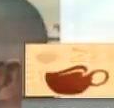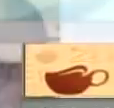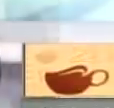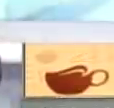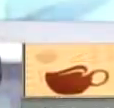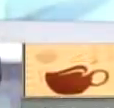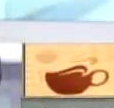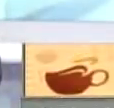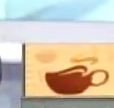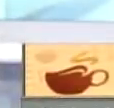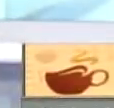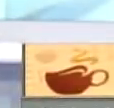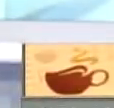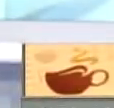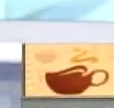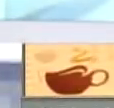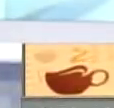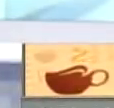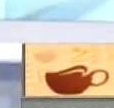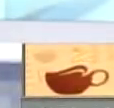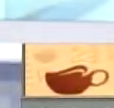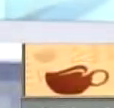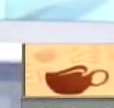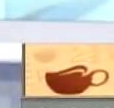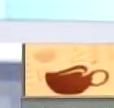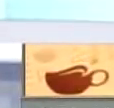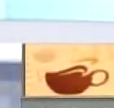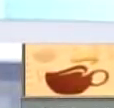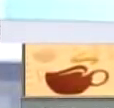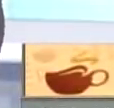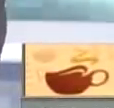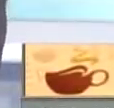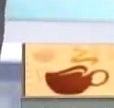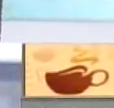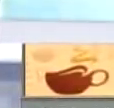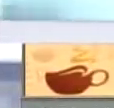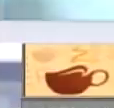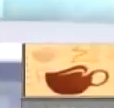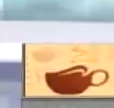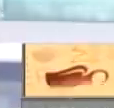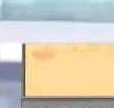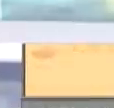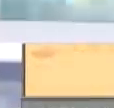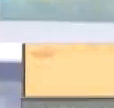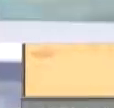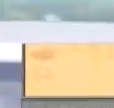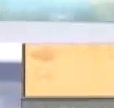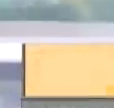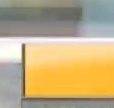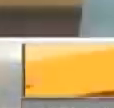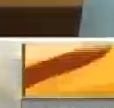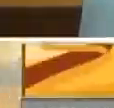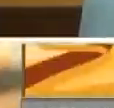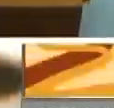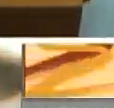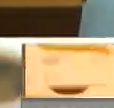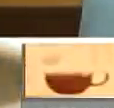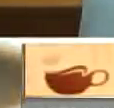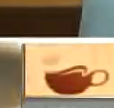Bueno, ya tenemos al fiscal general de la República, Tarek William Saad. 11:51 minutos de la mañana. Fiscal, muy buenos días. ¿Cómo está?